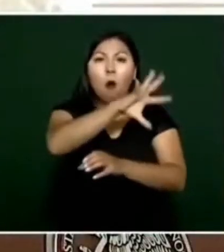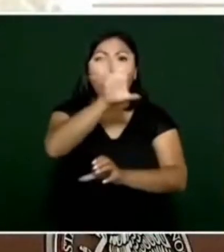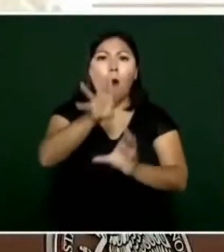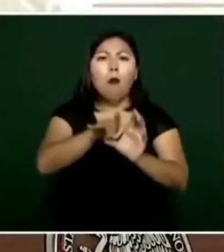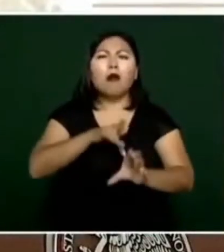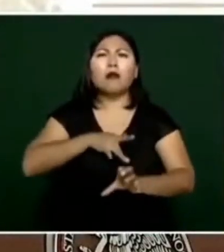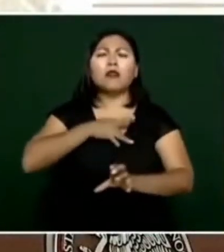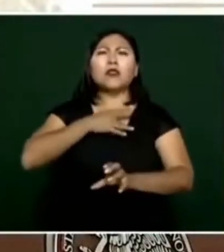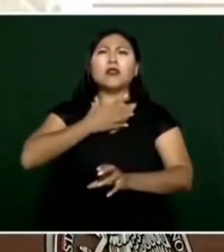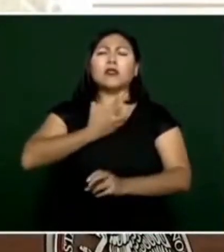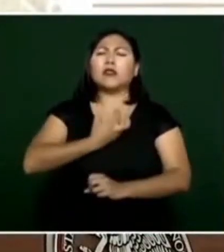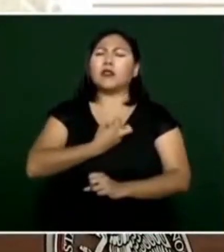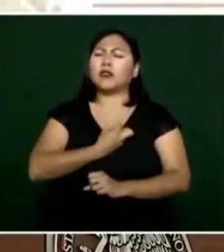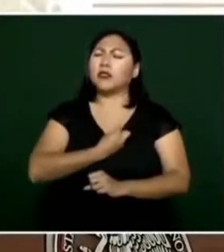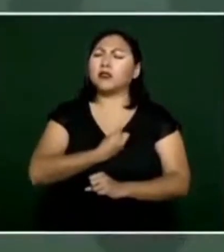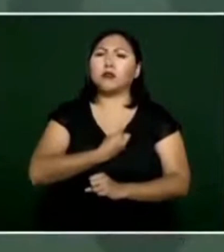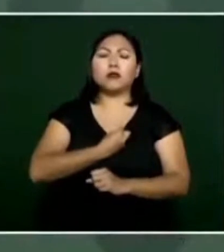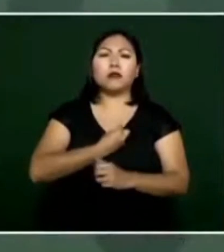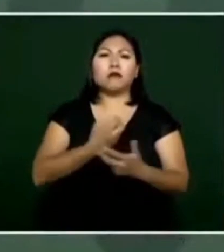Y entonces,